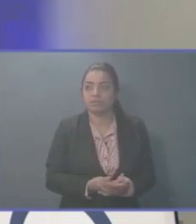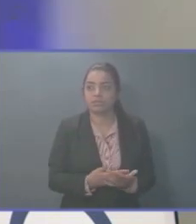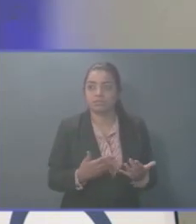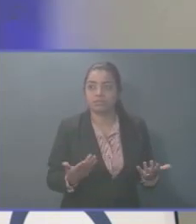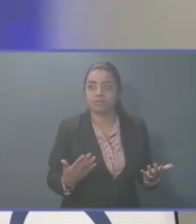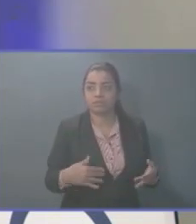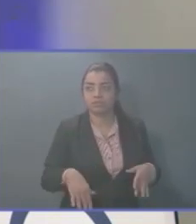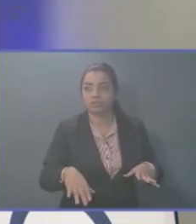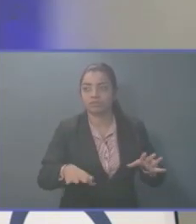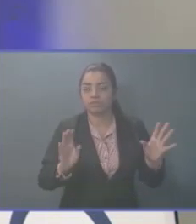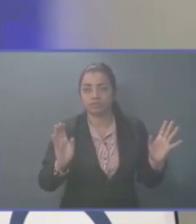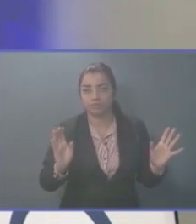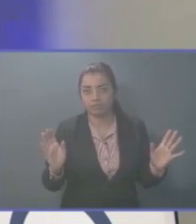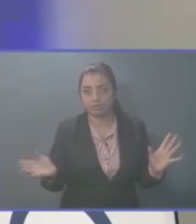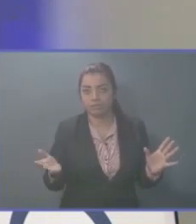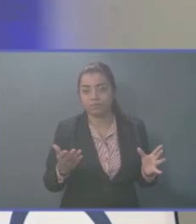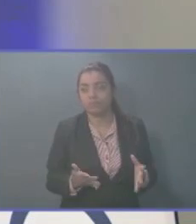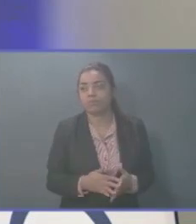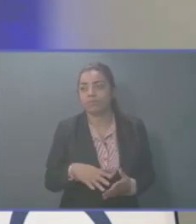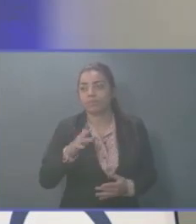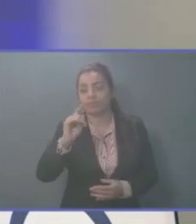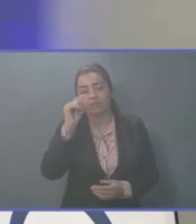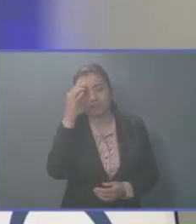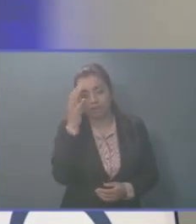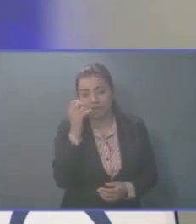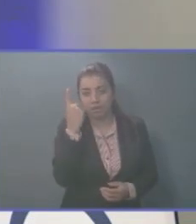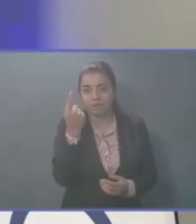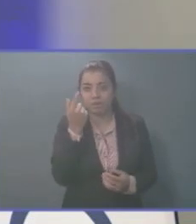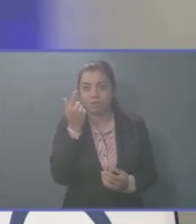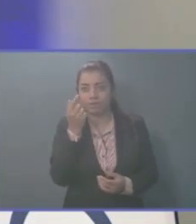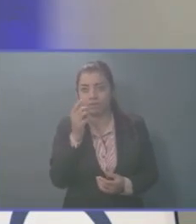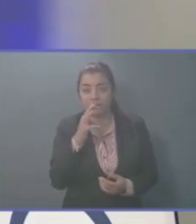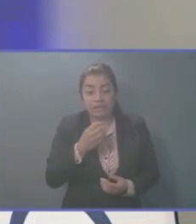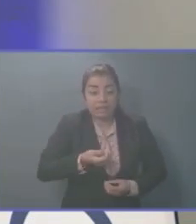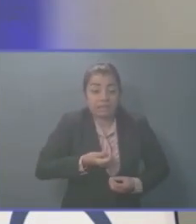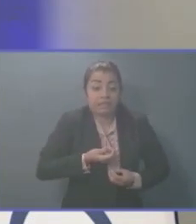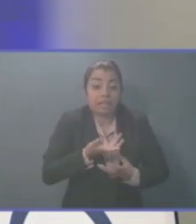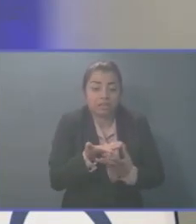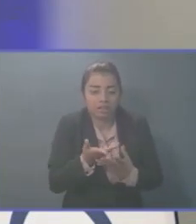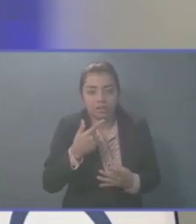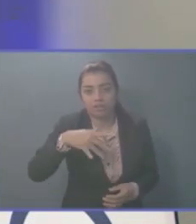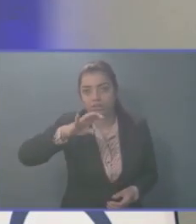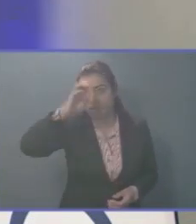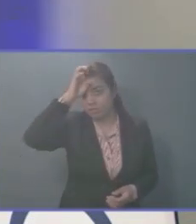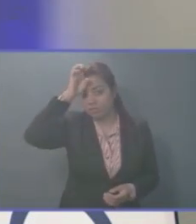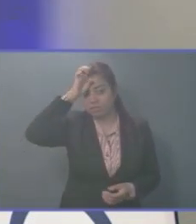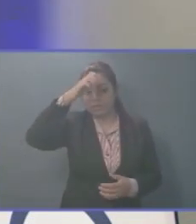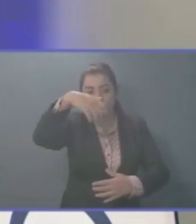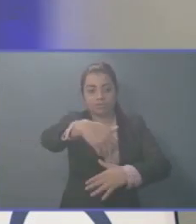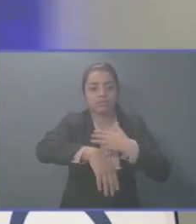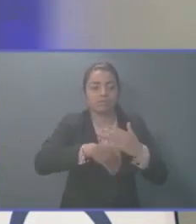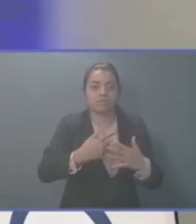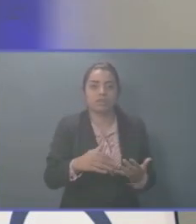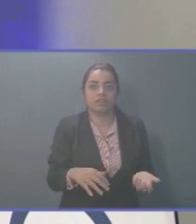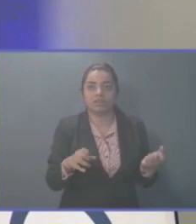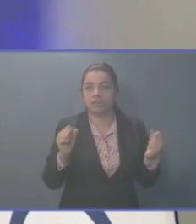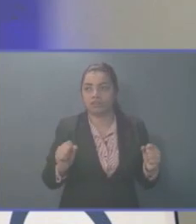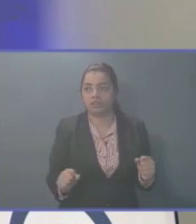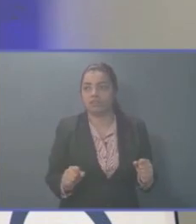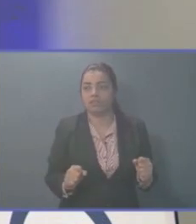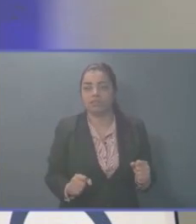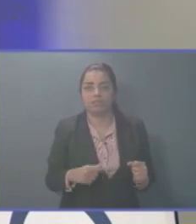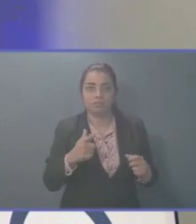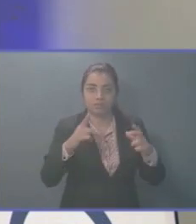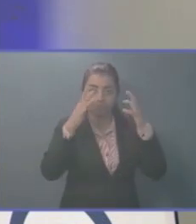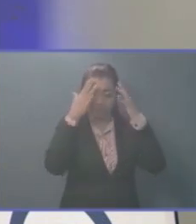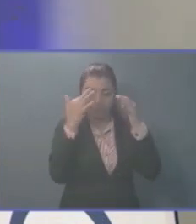plantearlo, ni siquiera con solo decirlo creo yo que ya es un error. Uno, porque al final esto tiene que ver con una